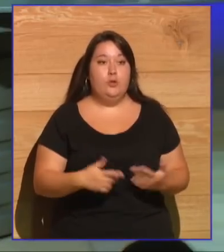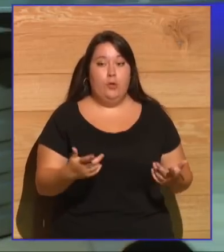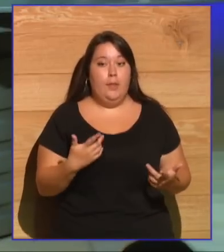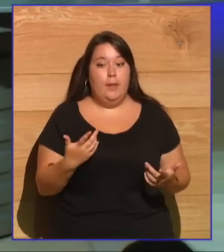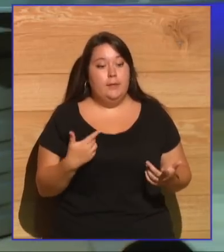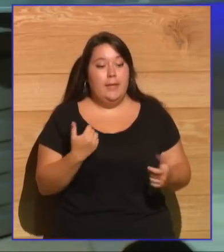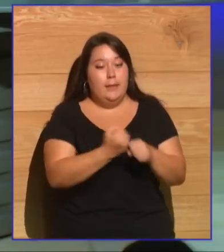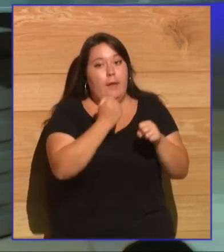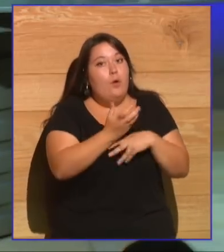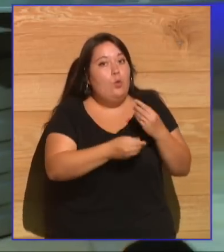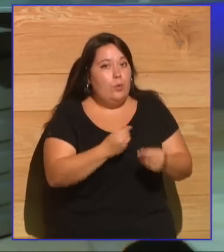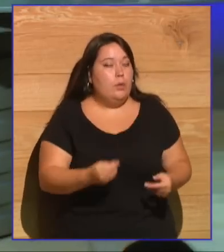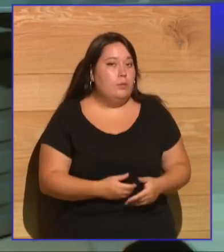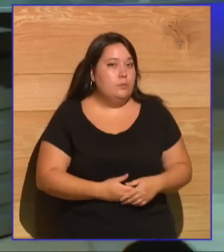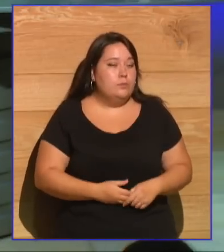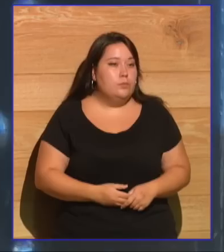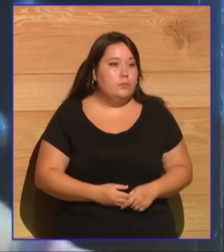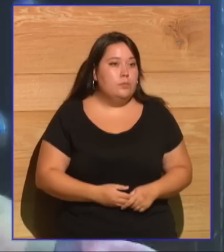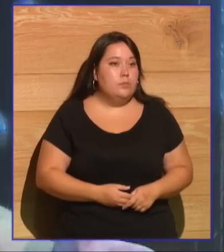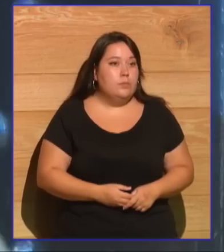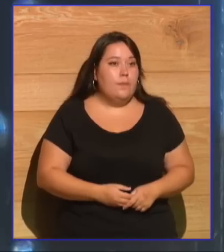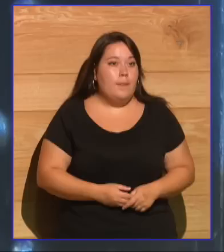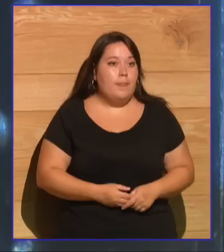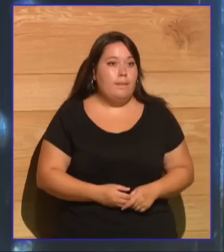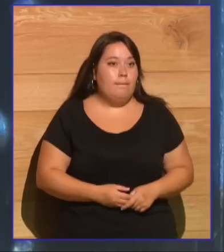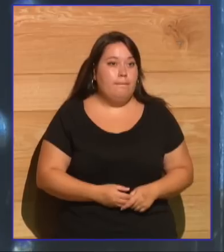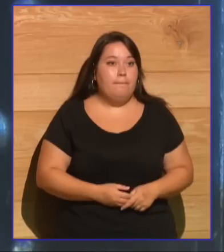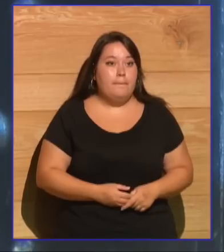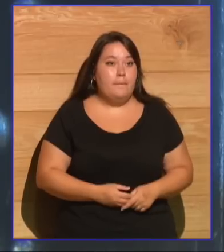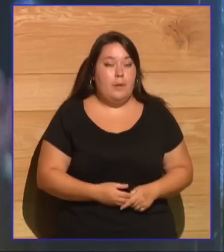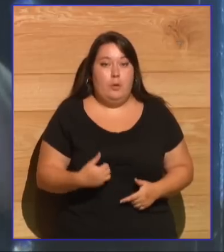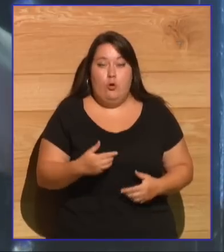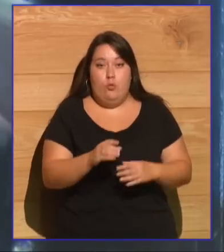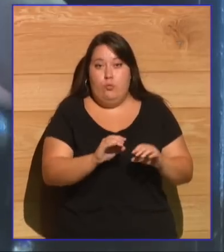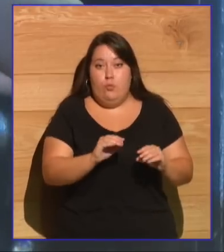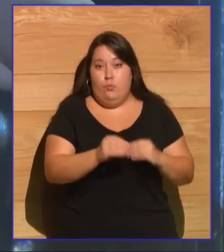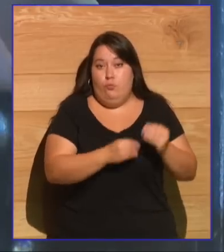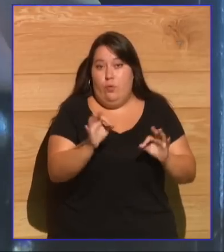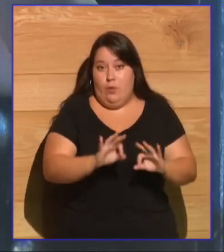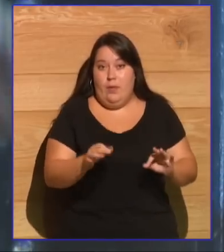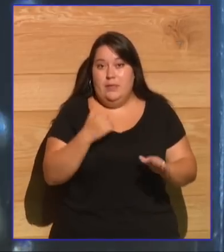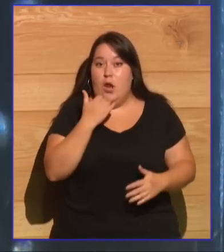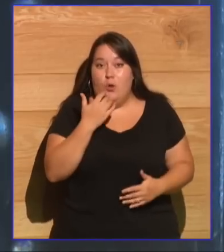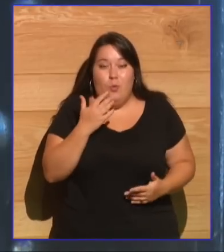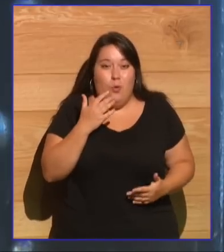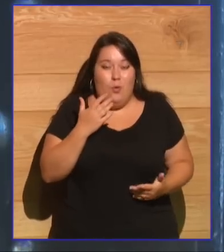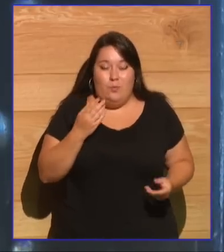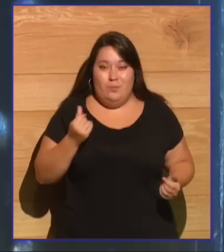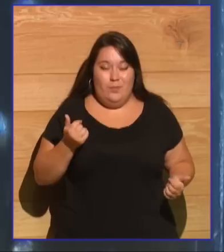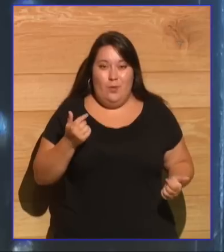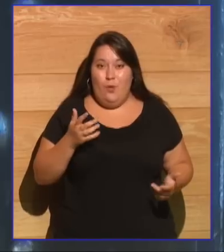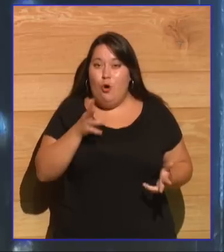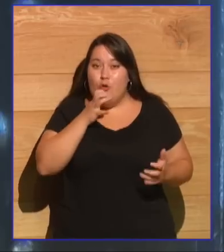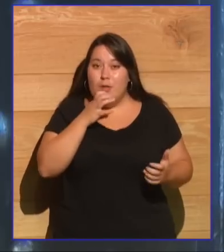del fuego y ya casi por inacción y cuentan que esto creo que es la peor cosa más humillante para un director